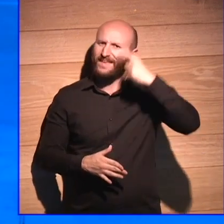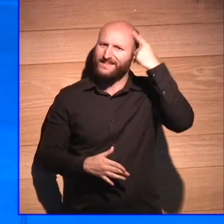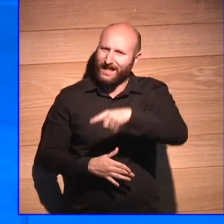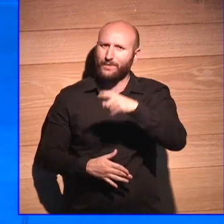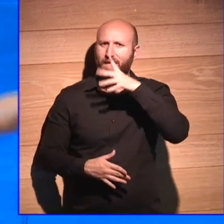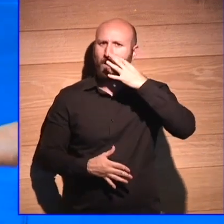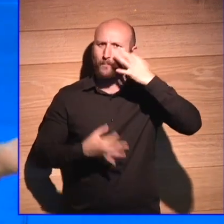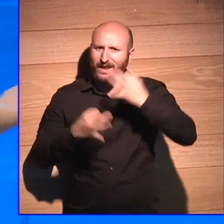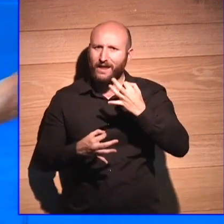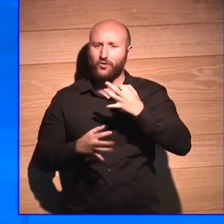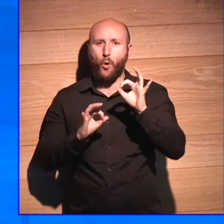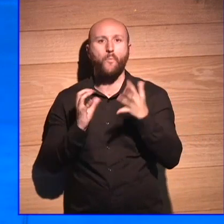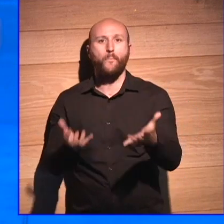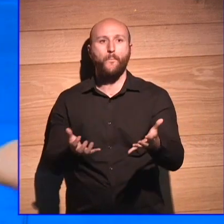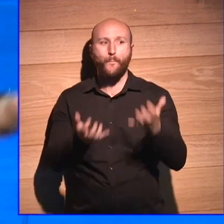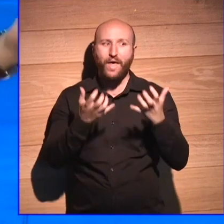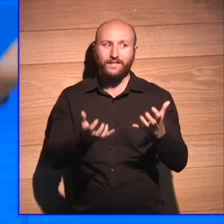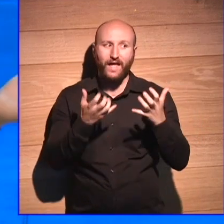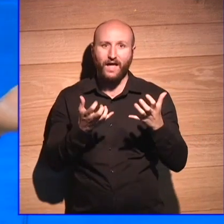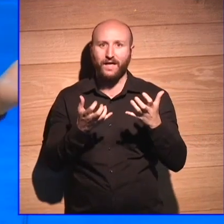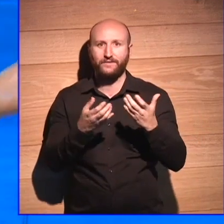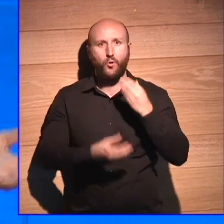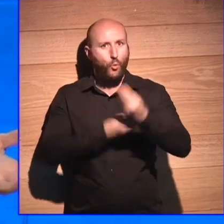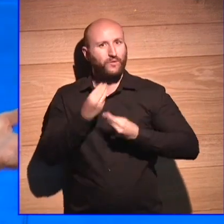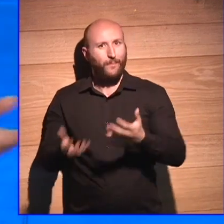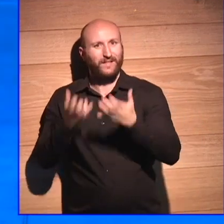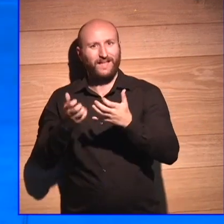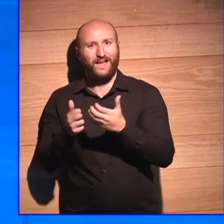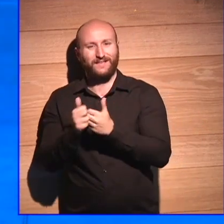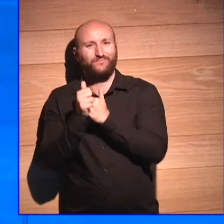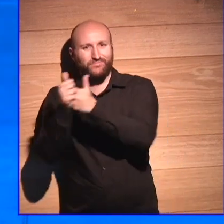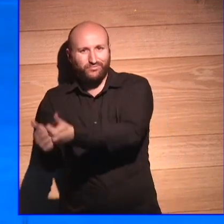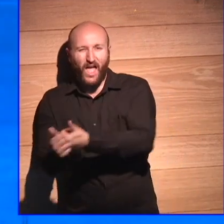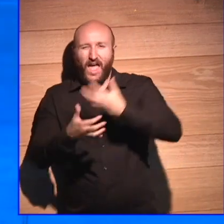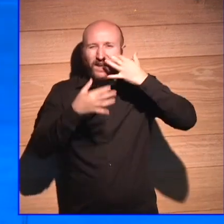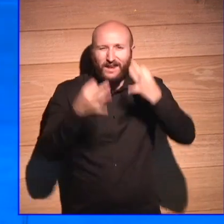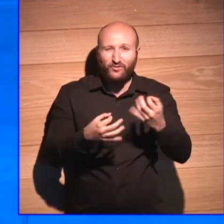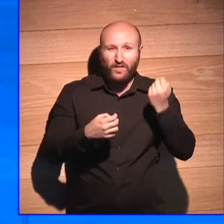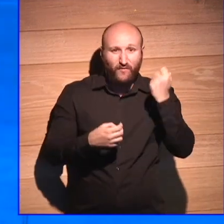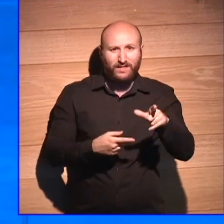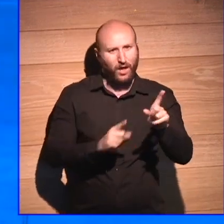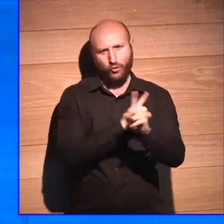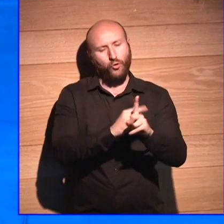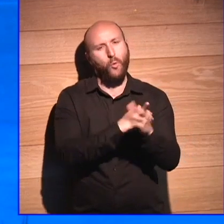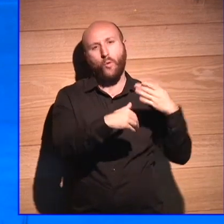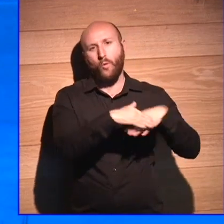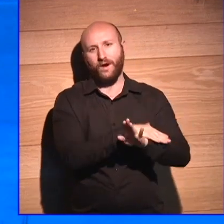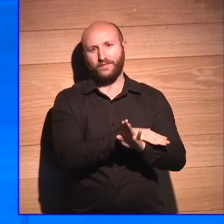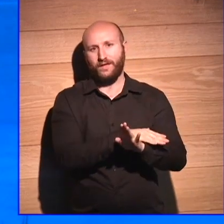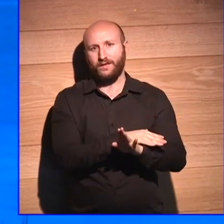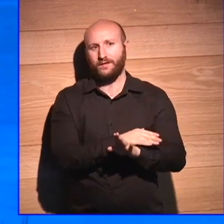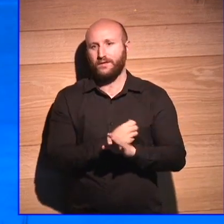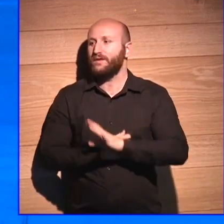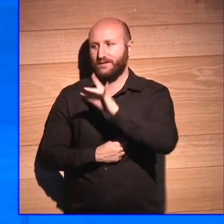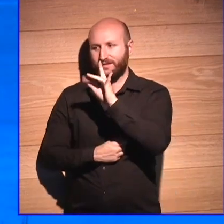los peligros y las ventajas, pues explotar las ventajas y no tomar riesgos innecesarios. Esta es la... De nuevo,